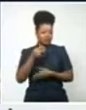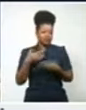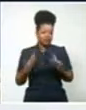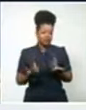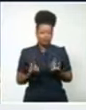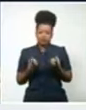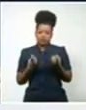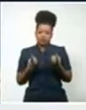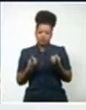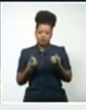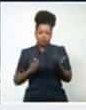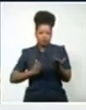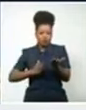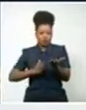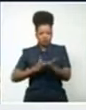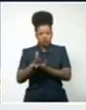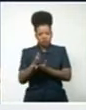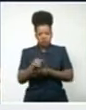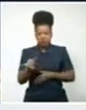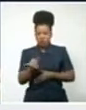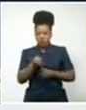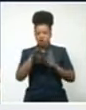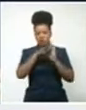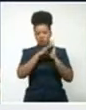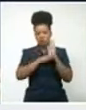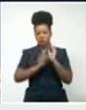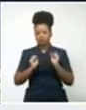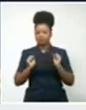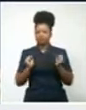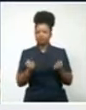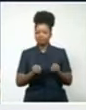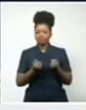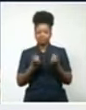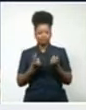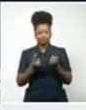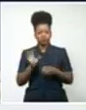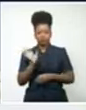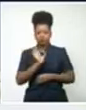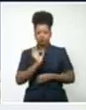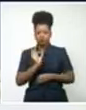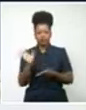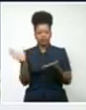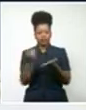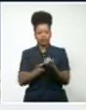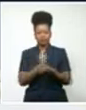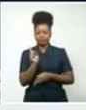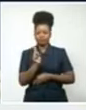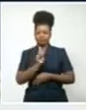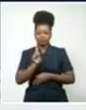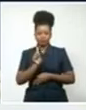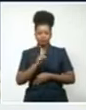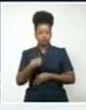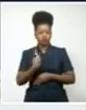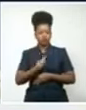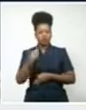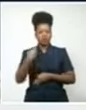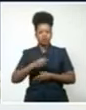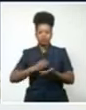necesidad de mantener un grupo de restricciones, de seguir protegiéndonos, porque